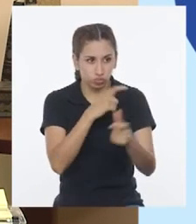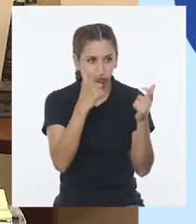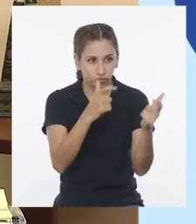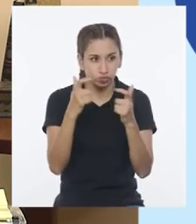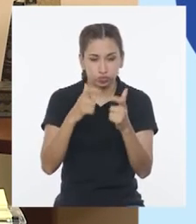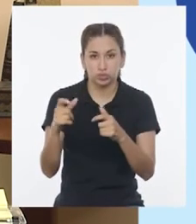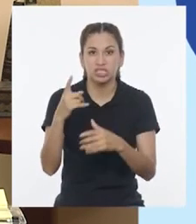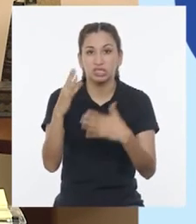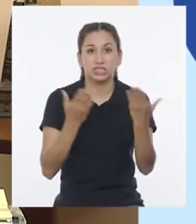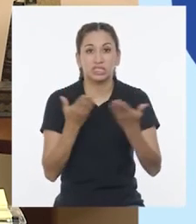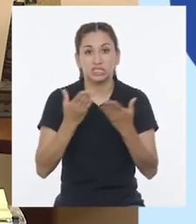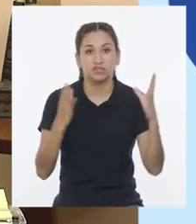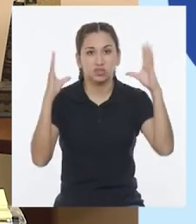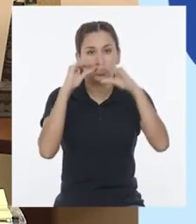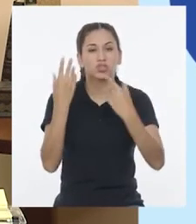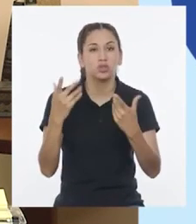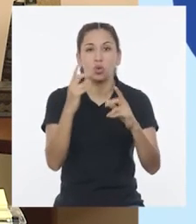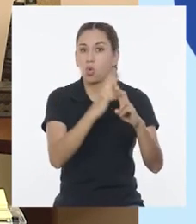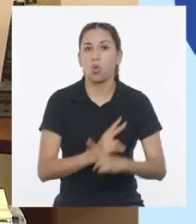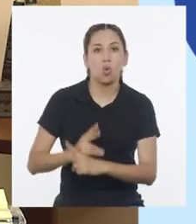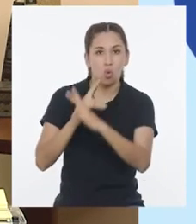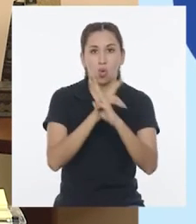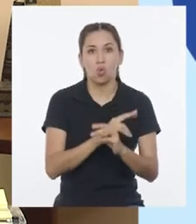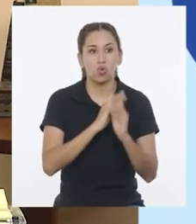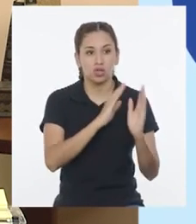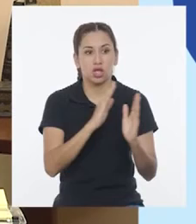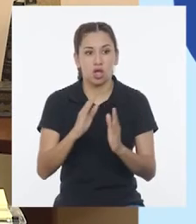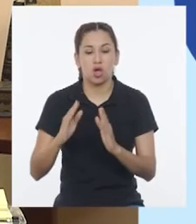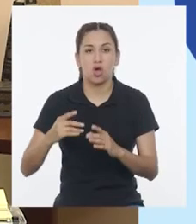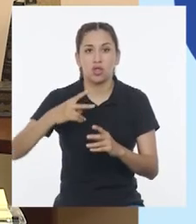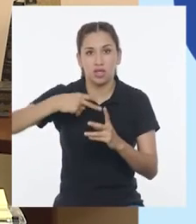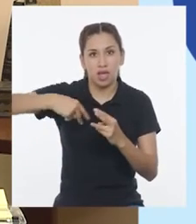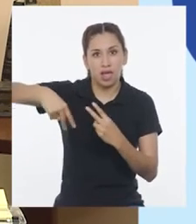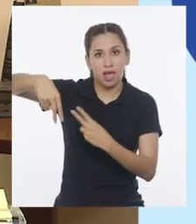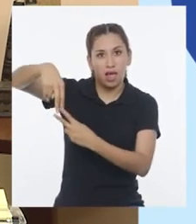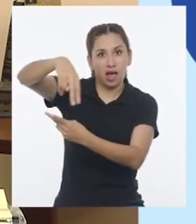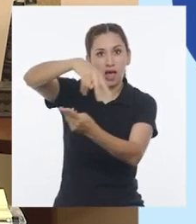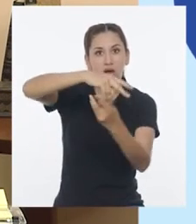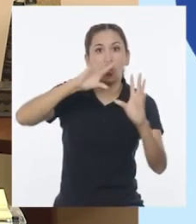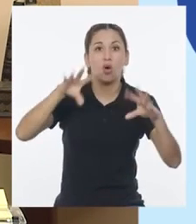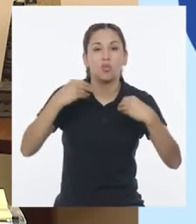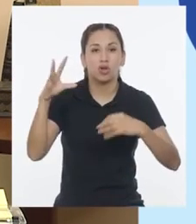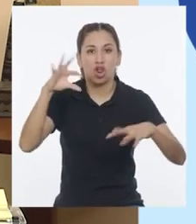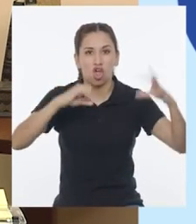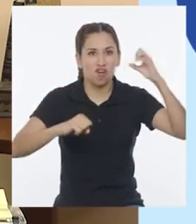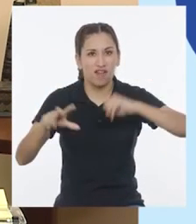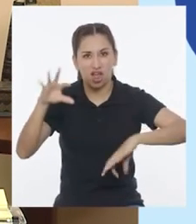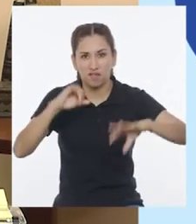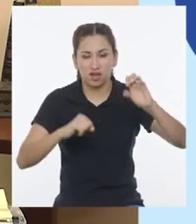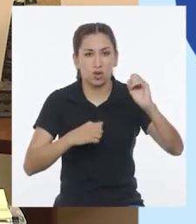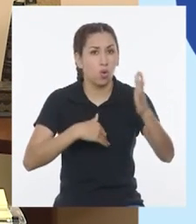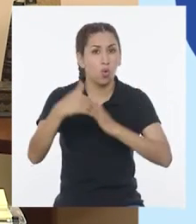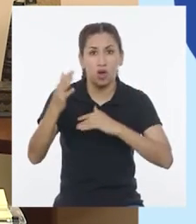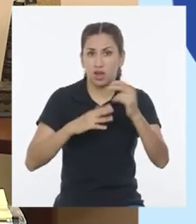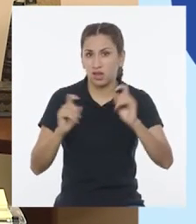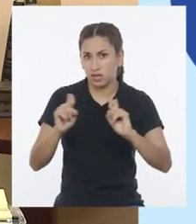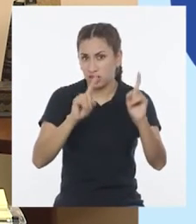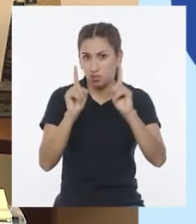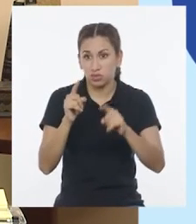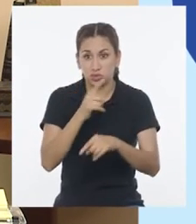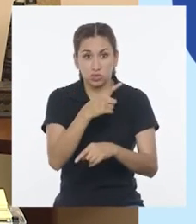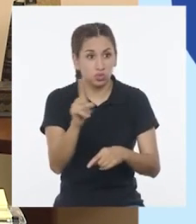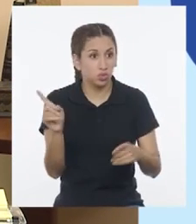El servicio de noche era cuidar el orden del pueblo, rondar porque robaban. Cualquiera preguntaba, ¿no hay